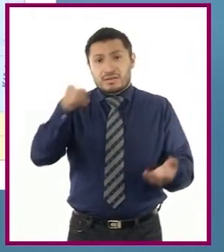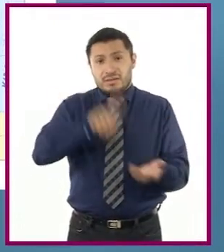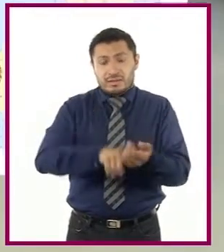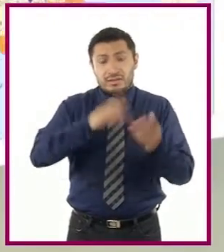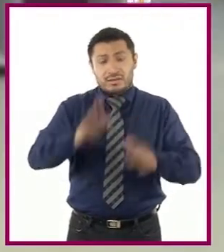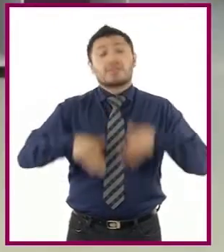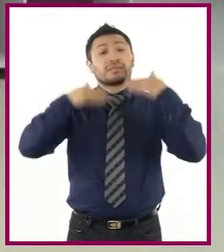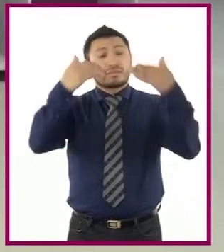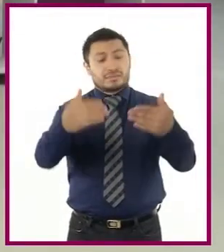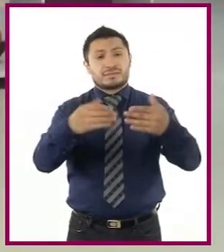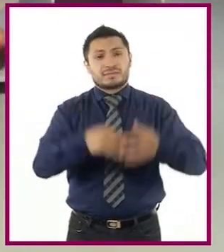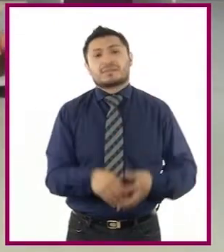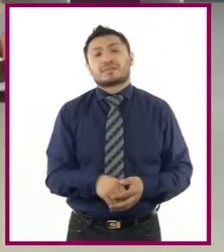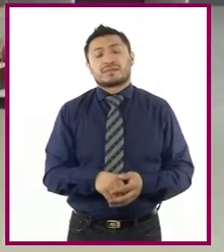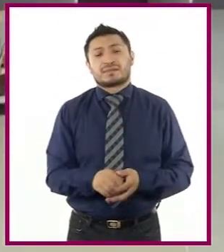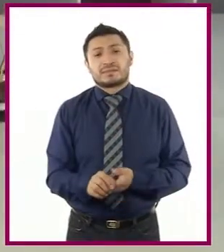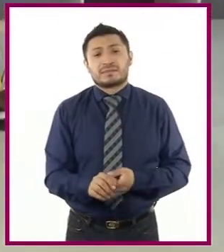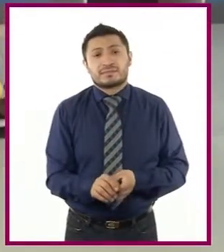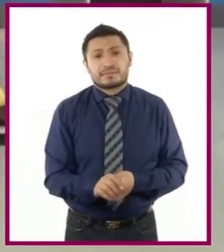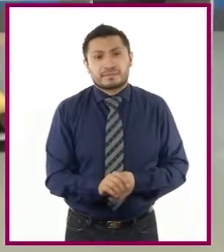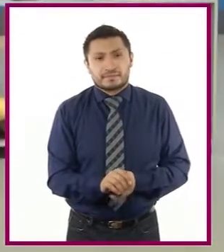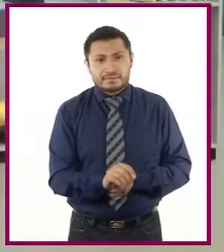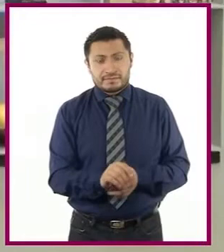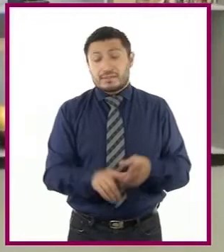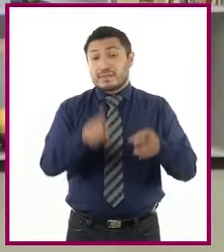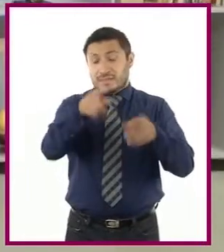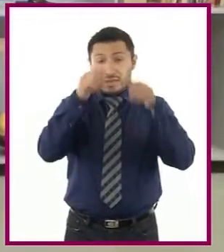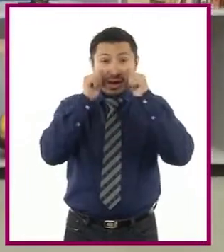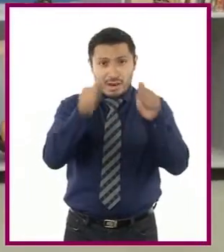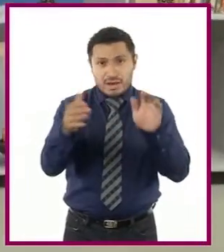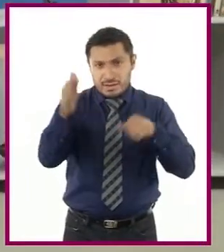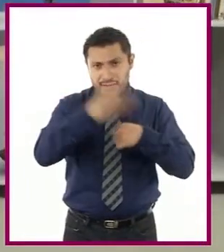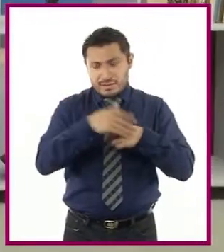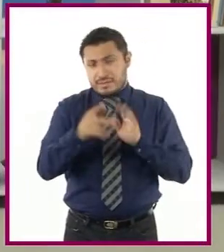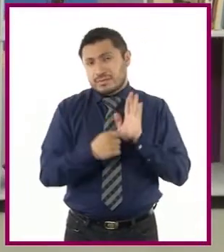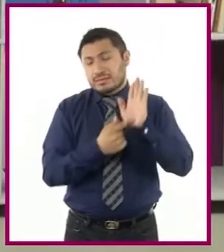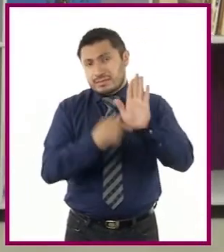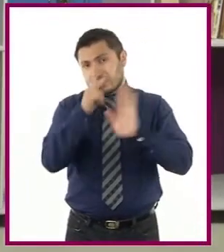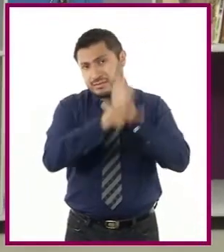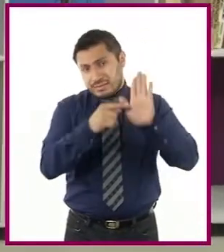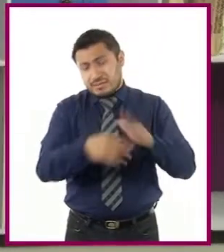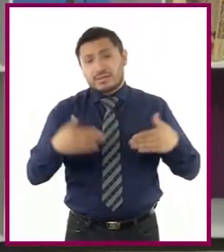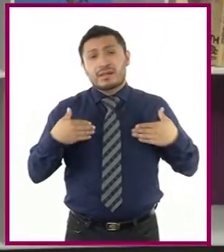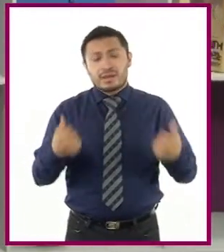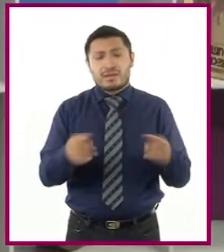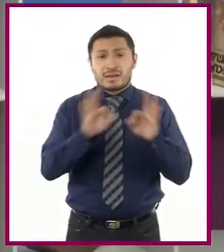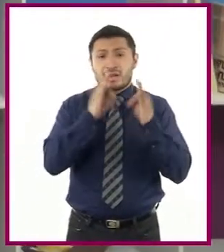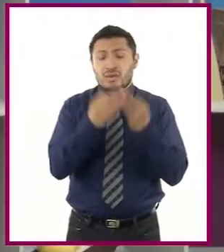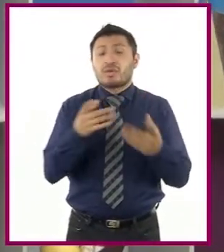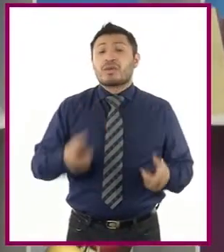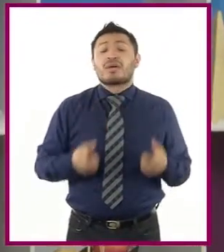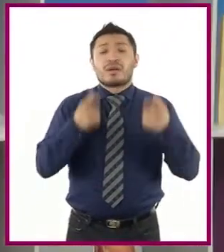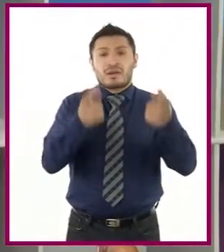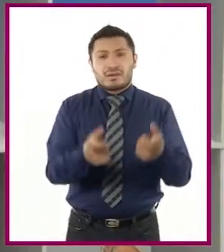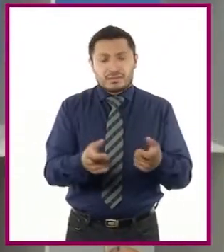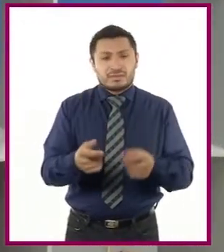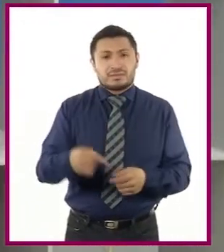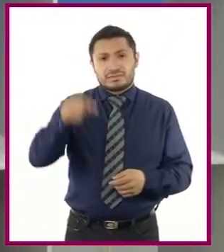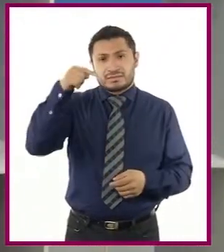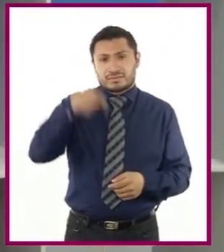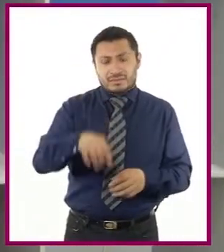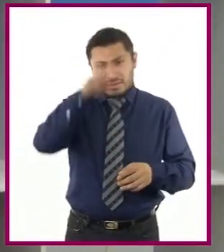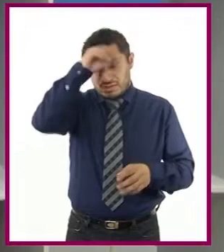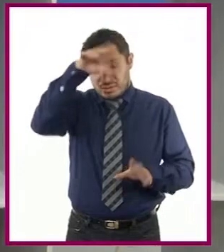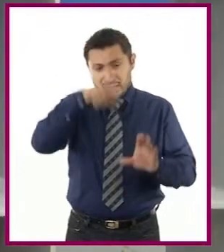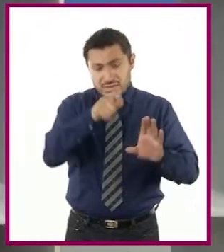externo. Antes de continuar, presten atención al siguiente video para comprender la dinámica económica propiciada por la